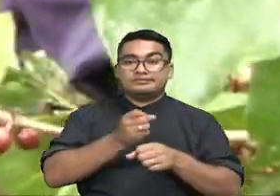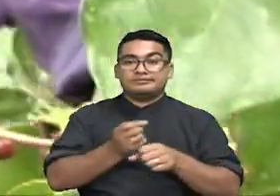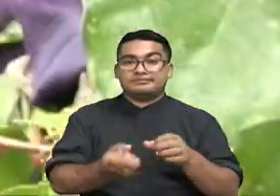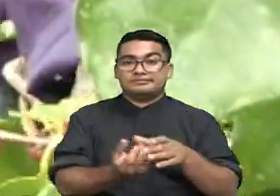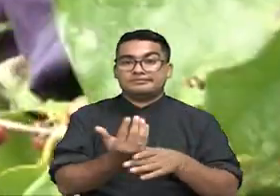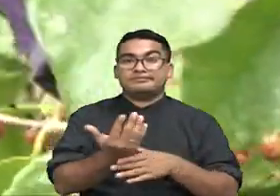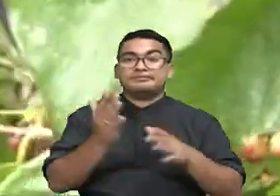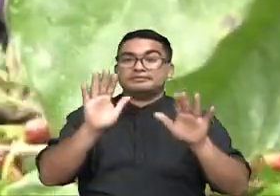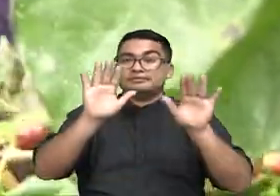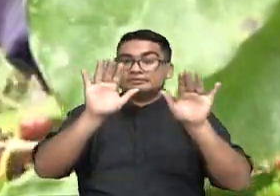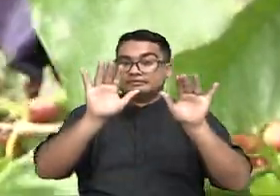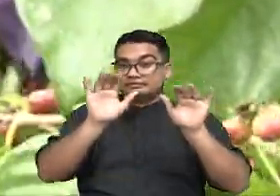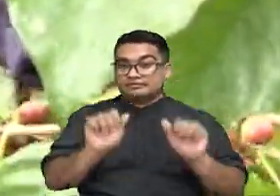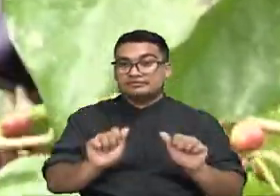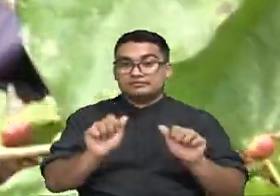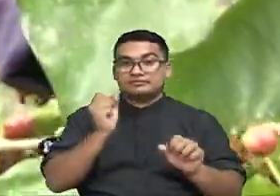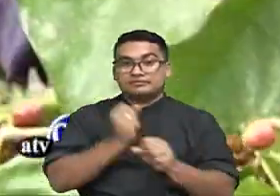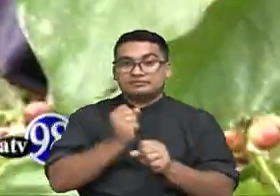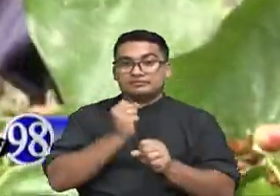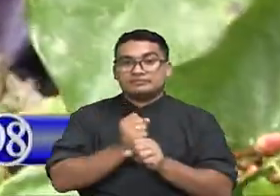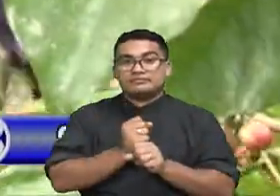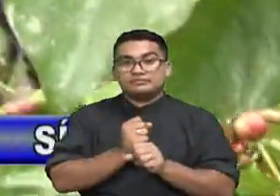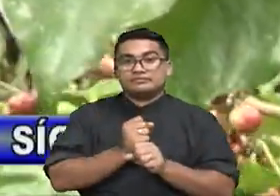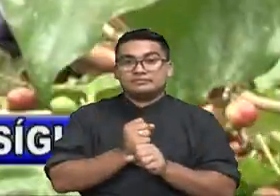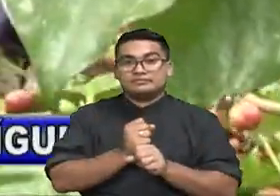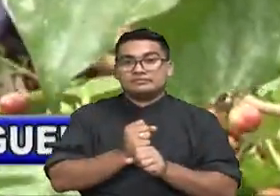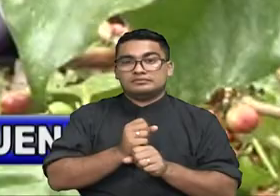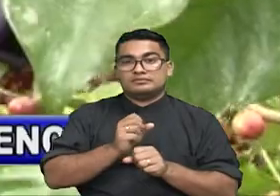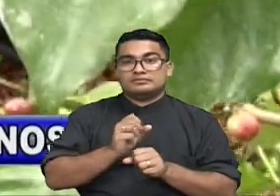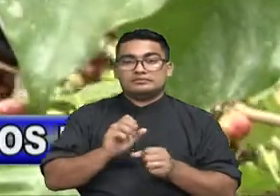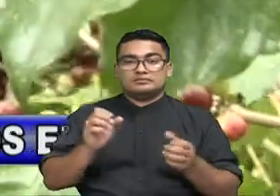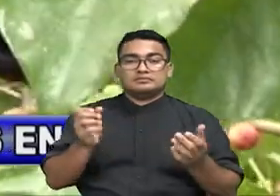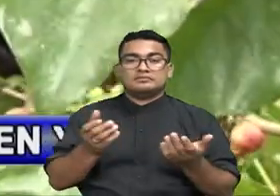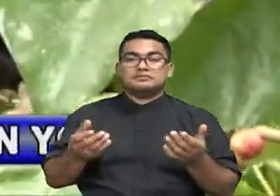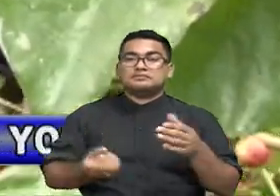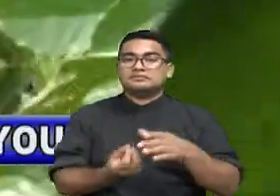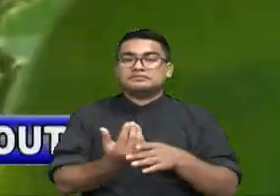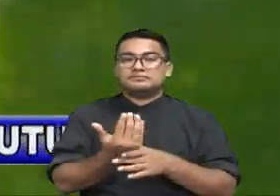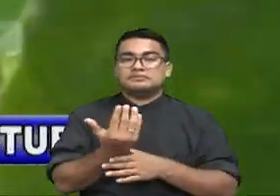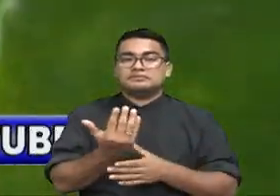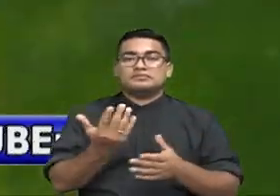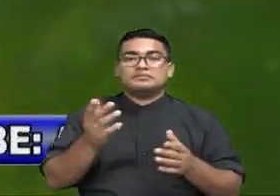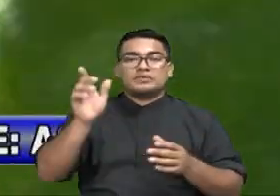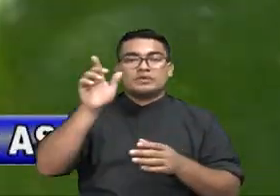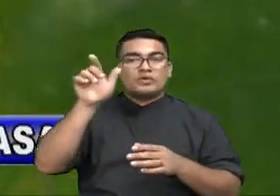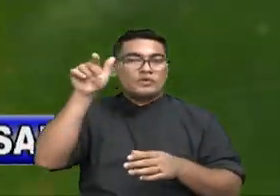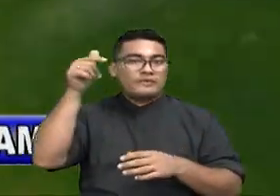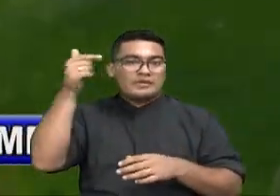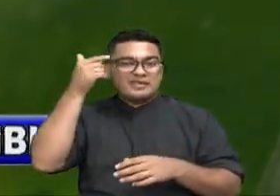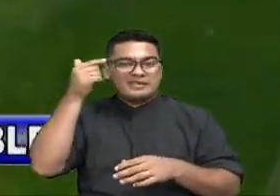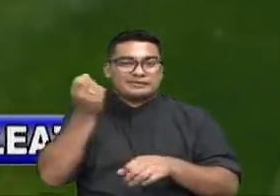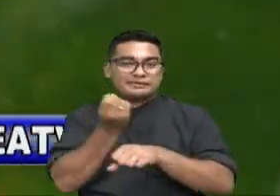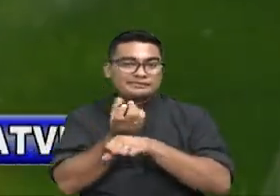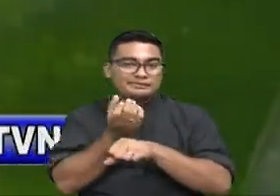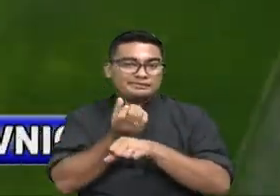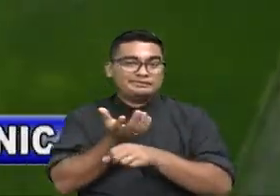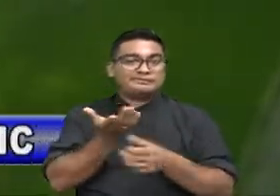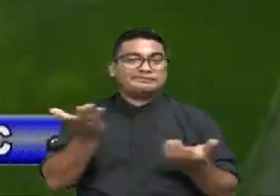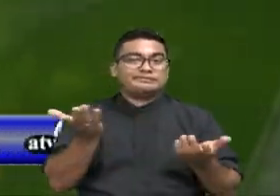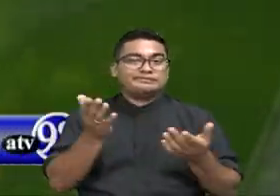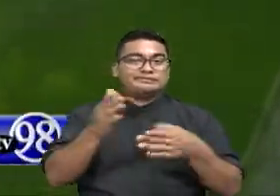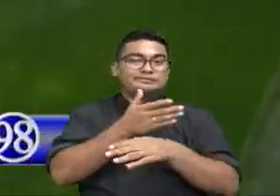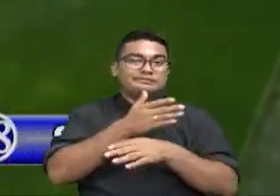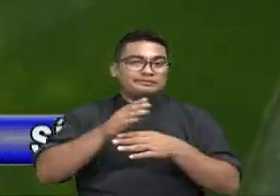ya trabajando desde el sistema de producción con los gobiernos locales, con